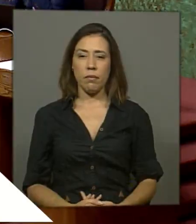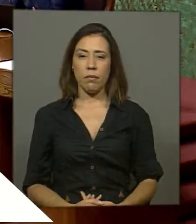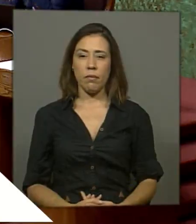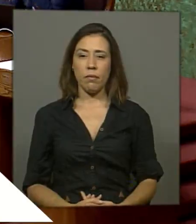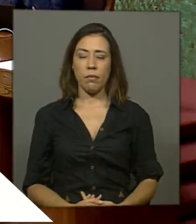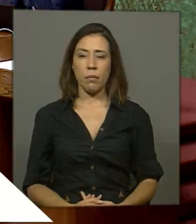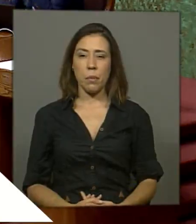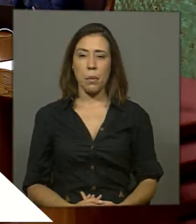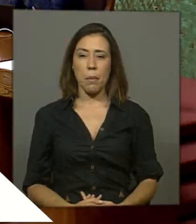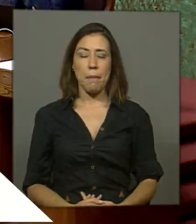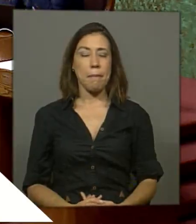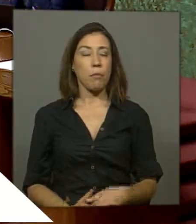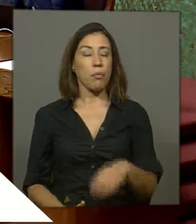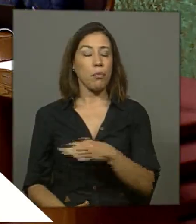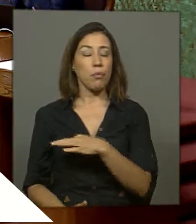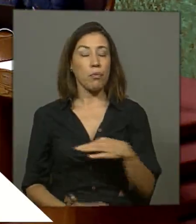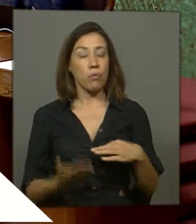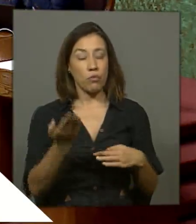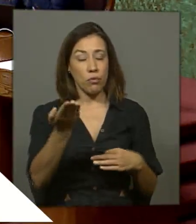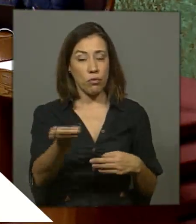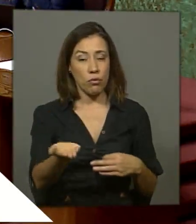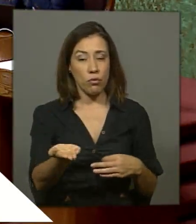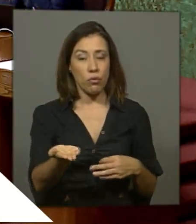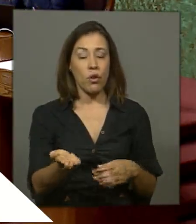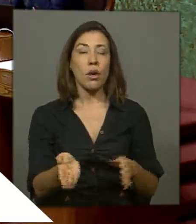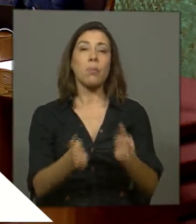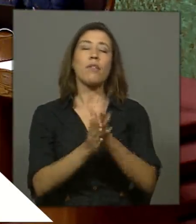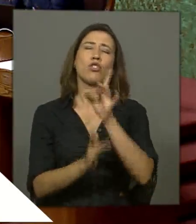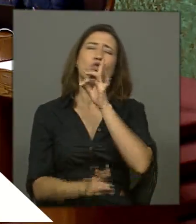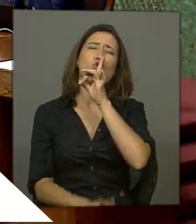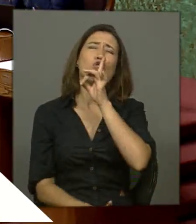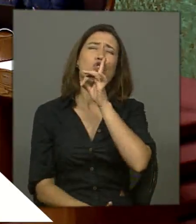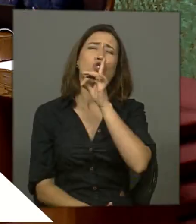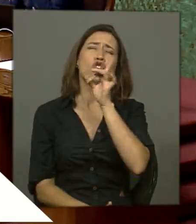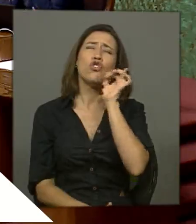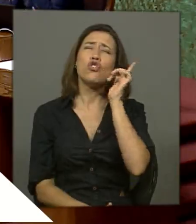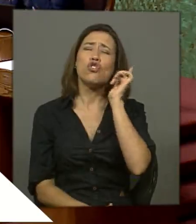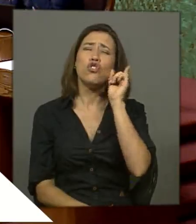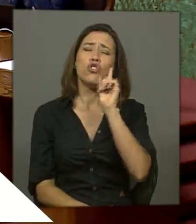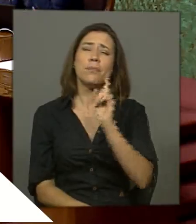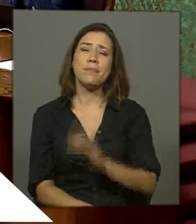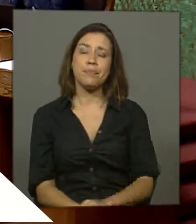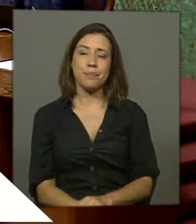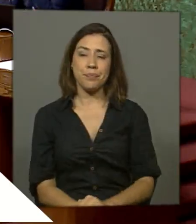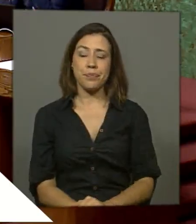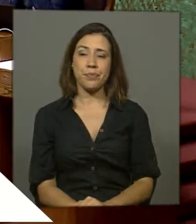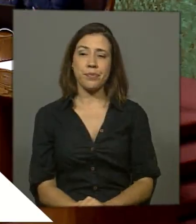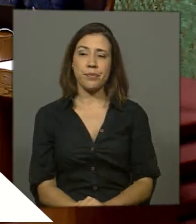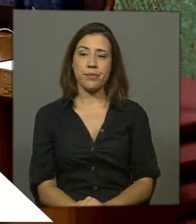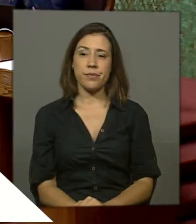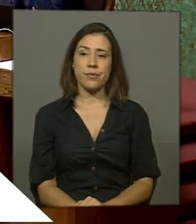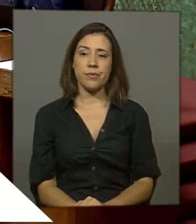políticos señor ministro por favor mantenga silencio señor